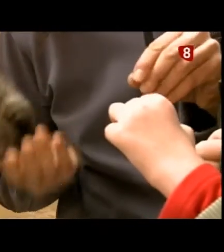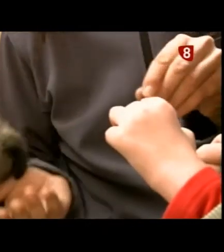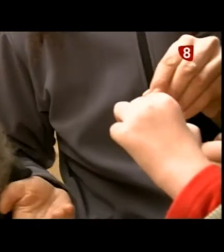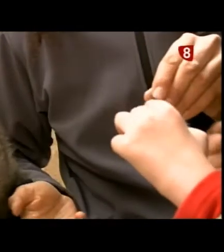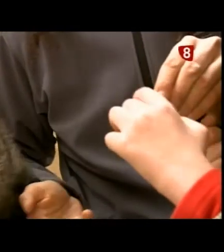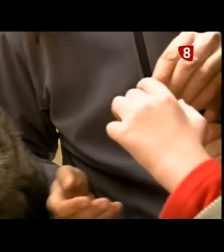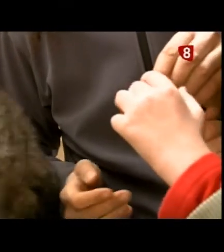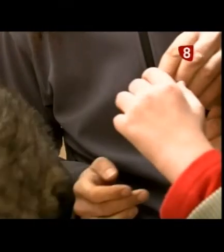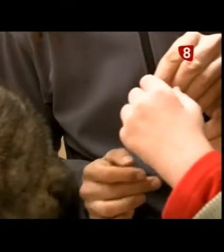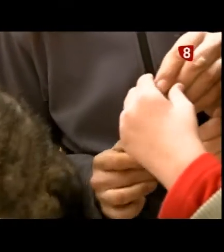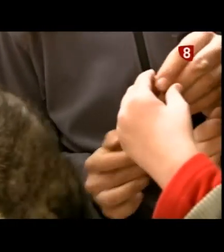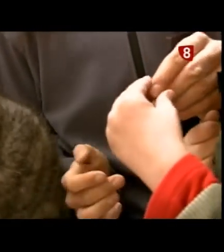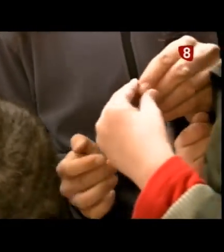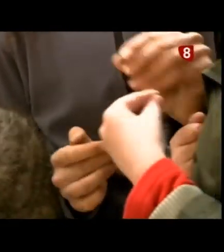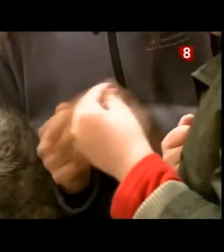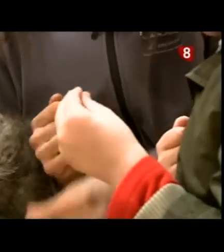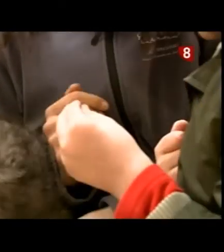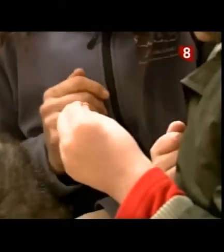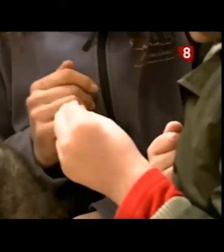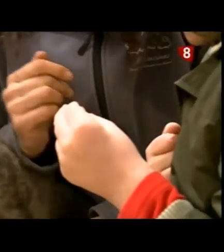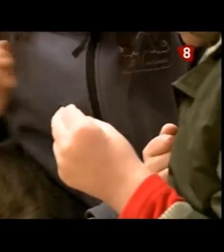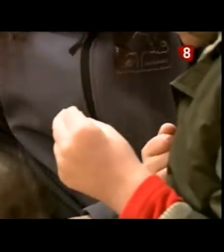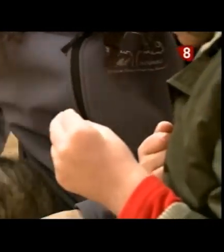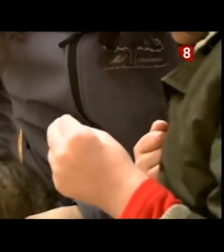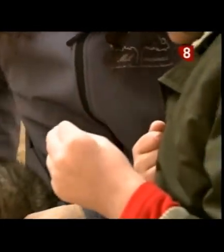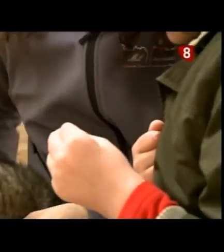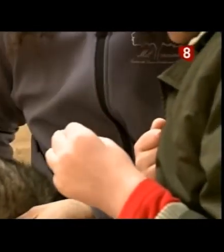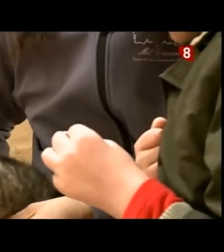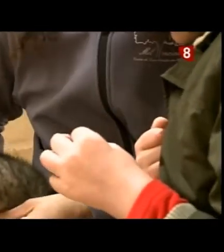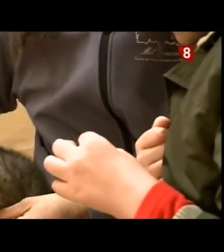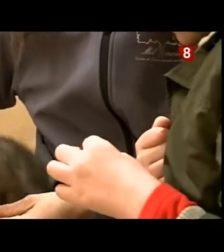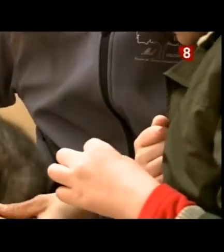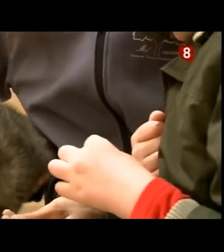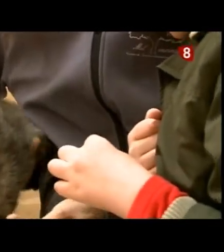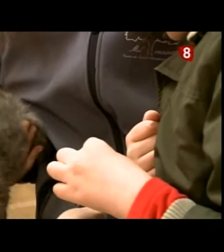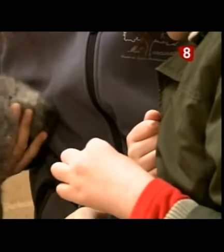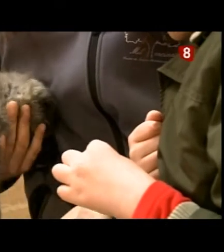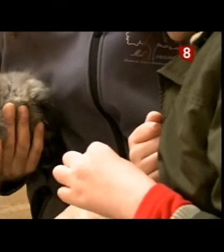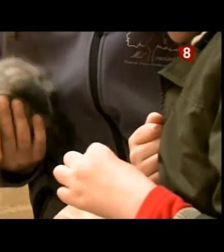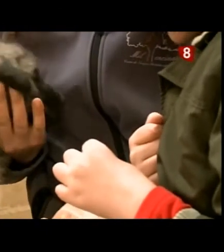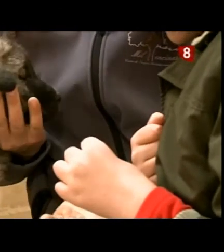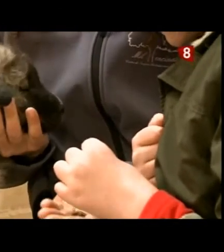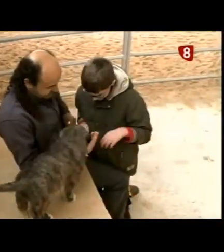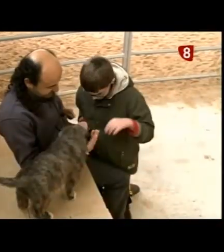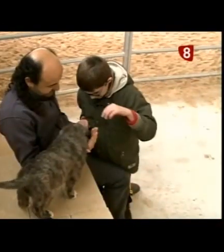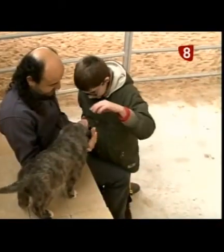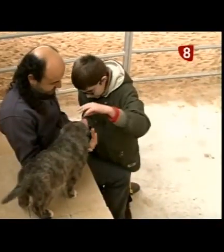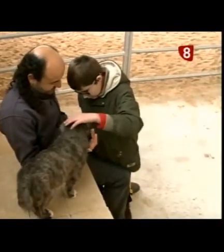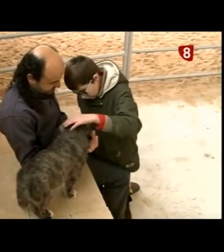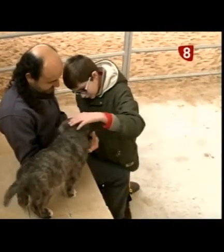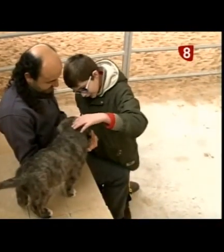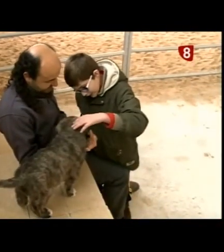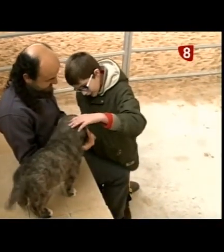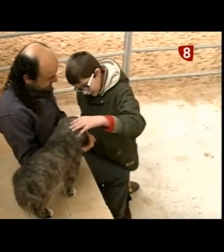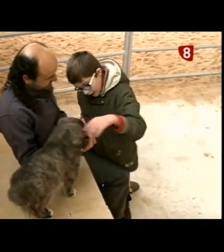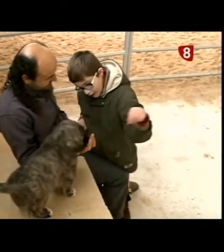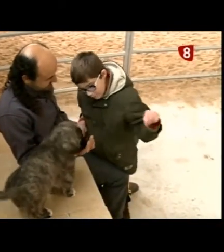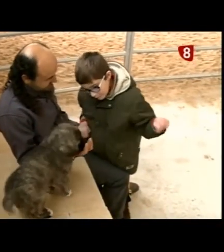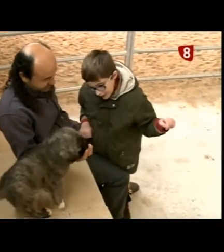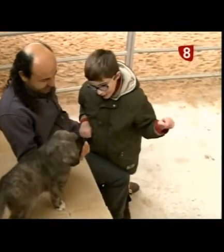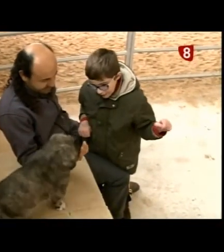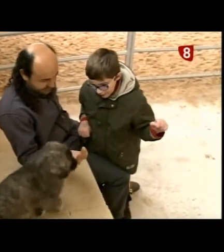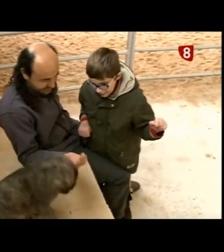mucho ese camino de adiestramiento, de preparación, por su cabeza,